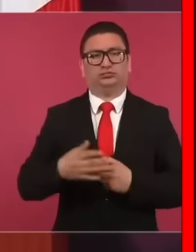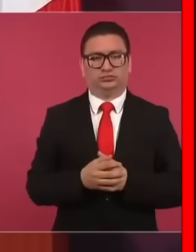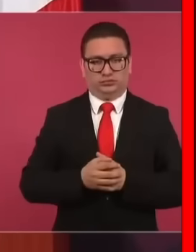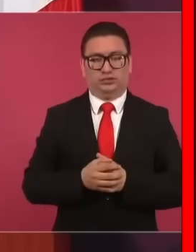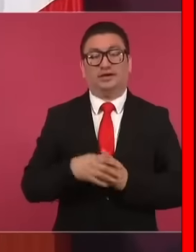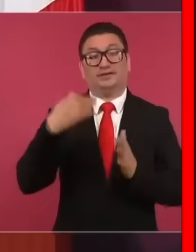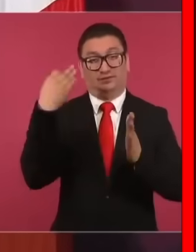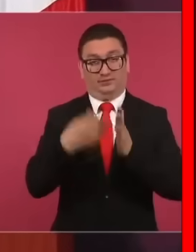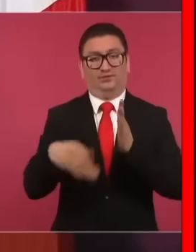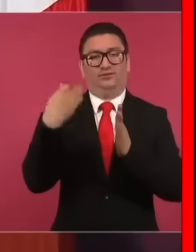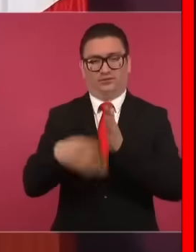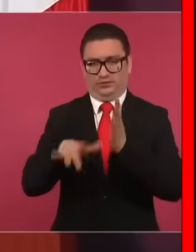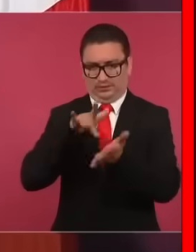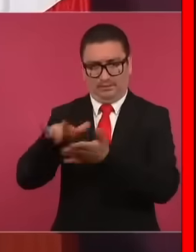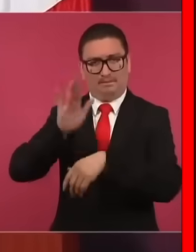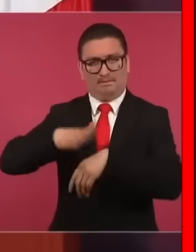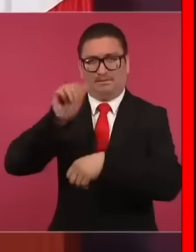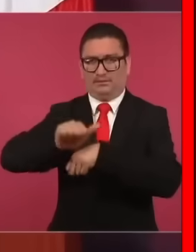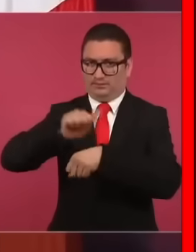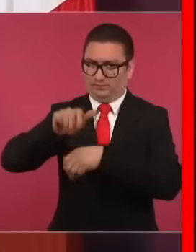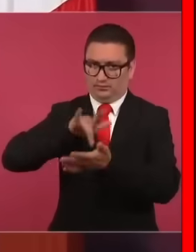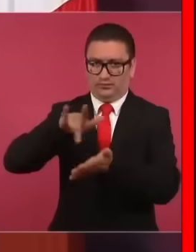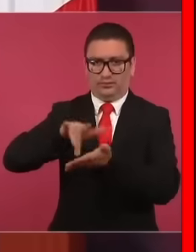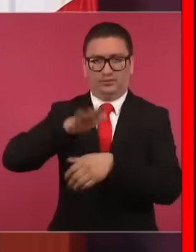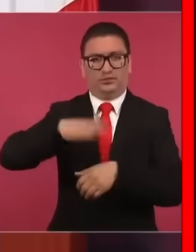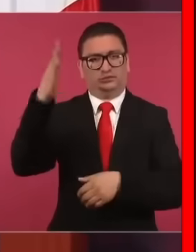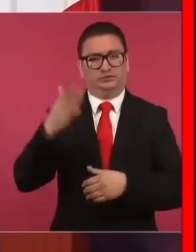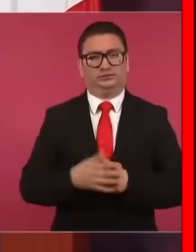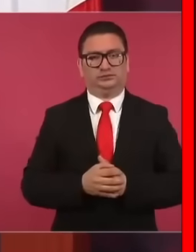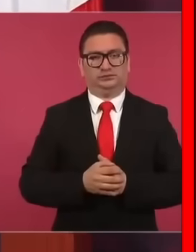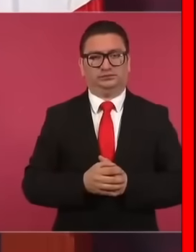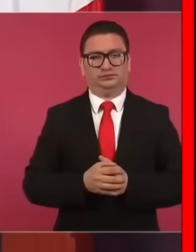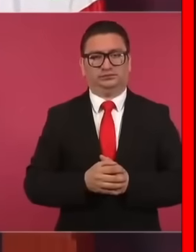y hace falta que se apoye a Argentina. Además,